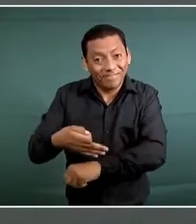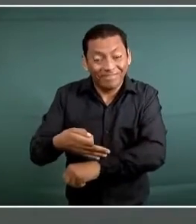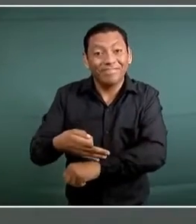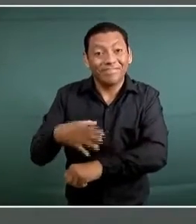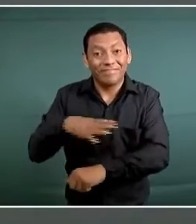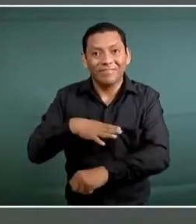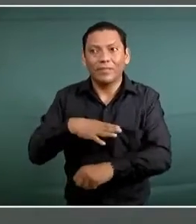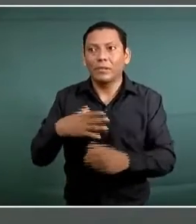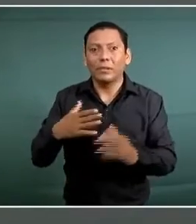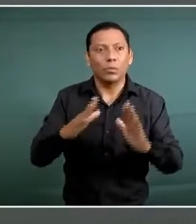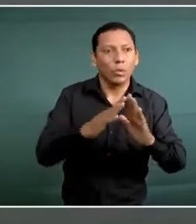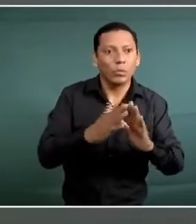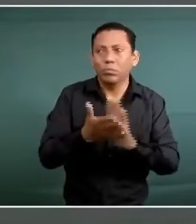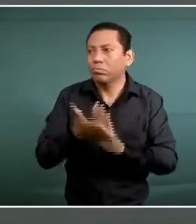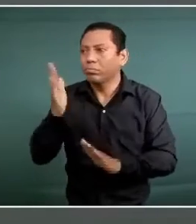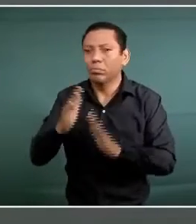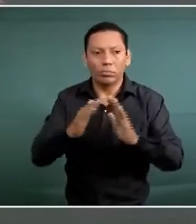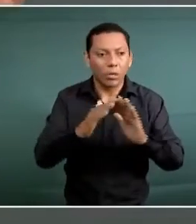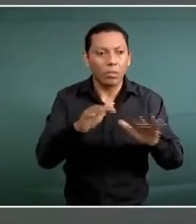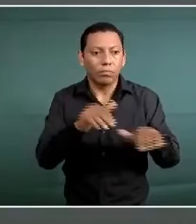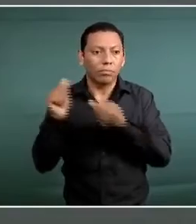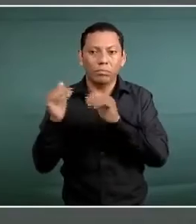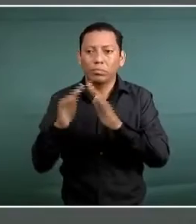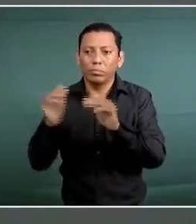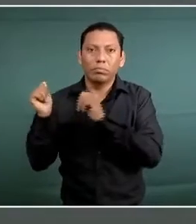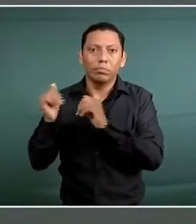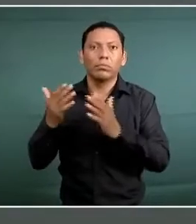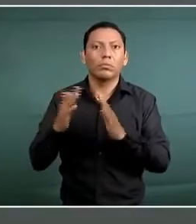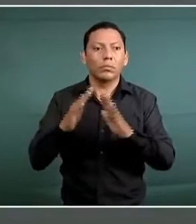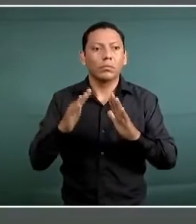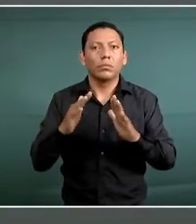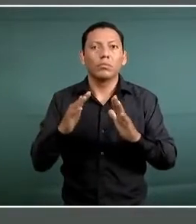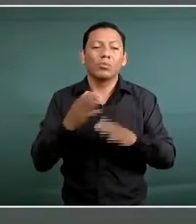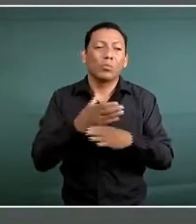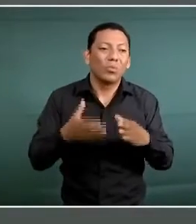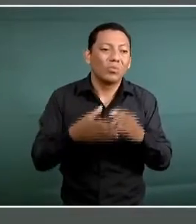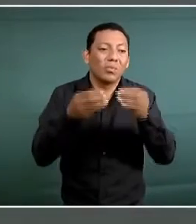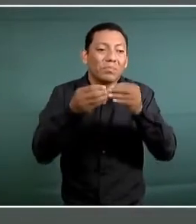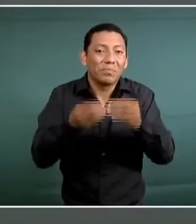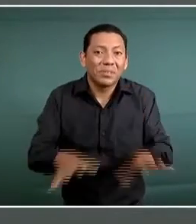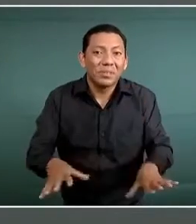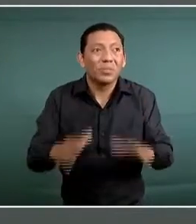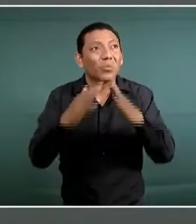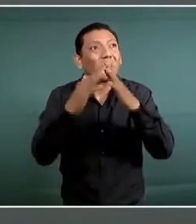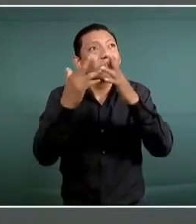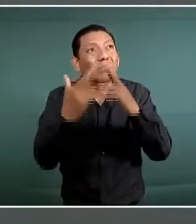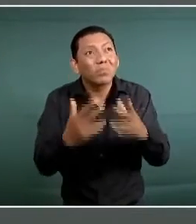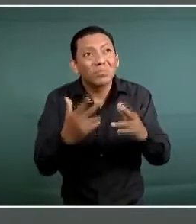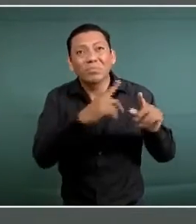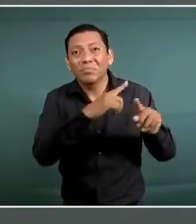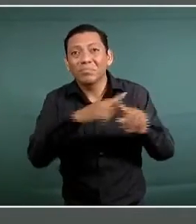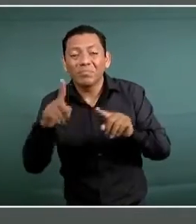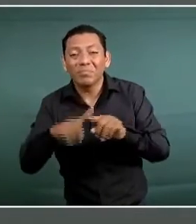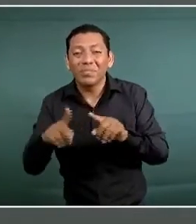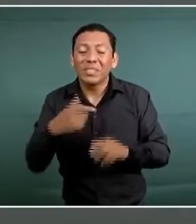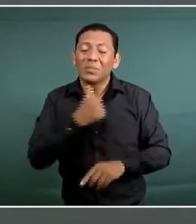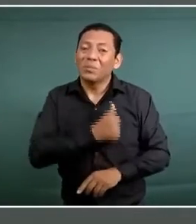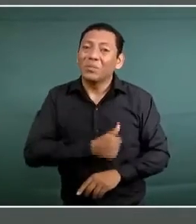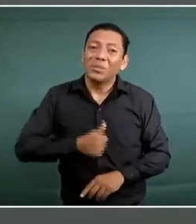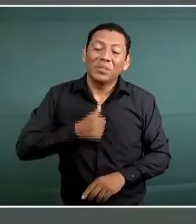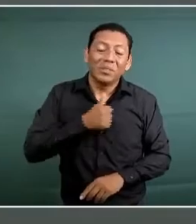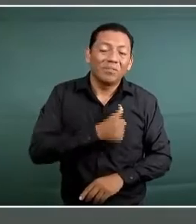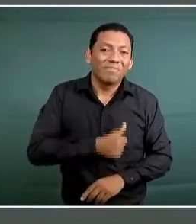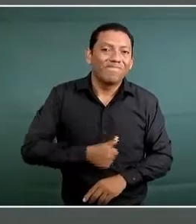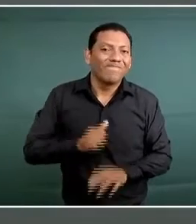evacuar sus viviendas pierden algunos enseres, es decir, hay daños a la infraestructura. Y también lamentamos la